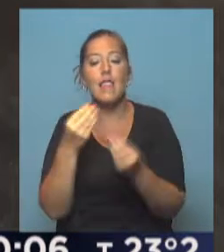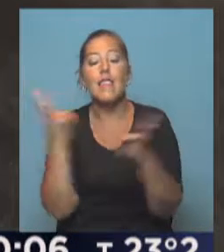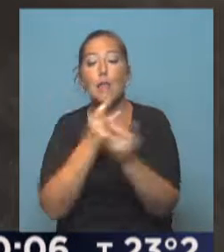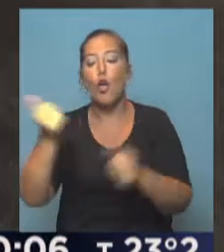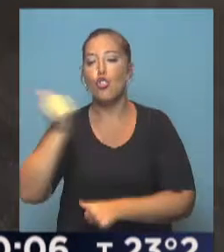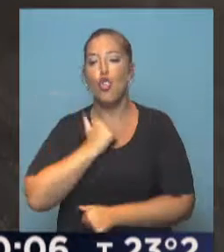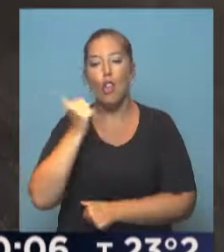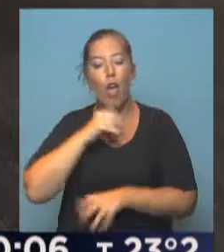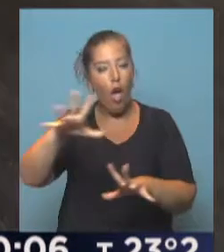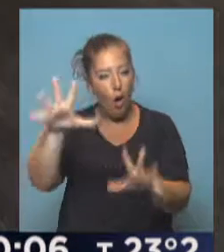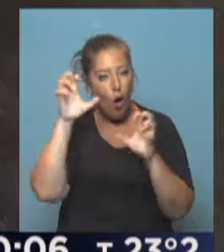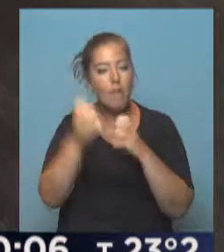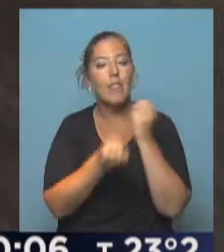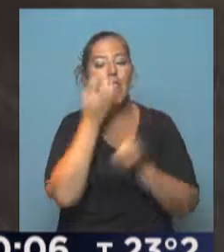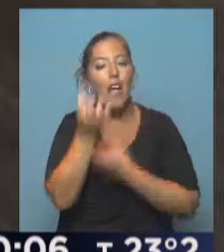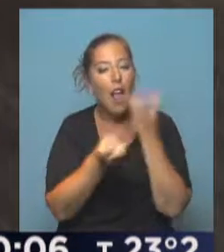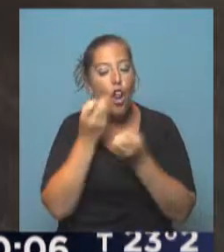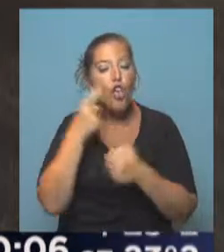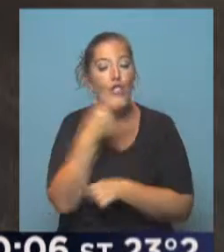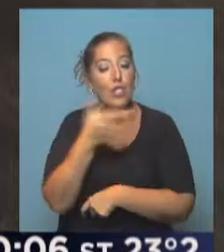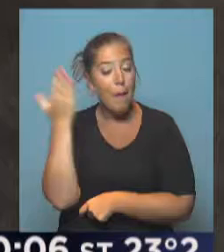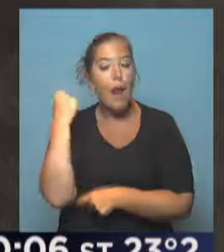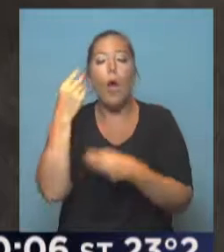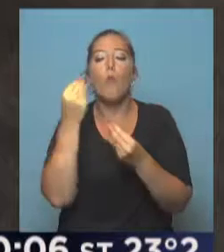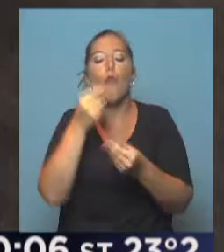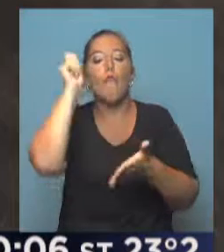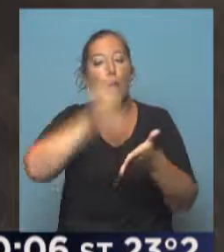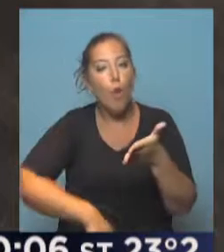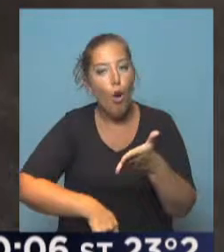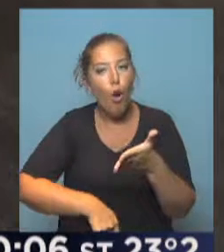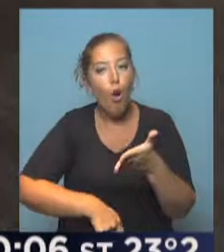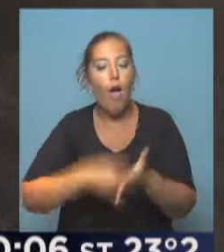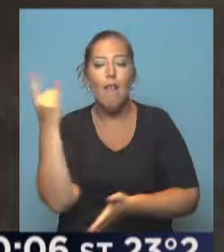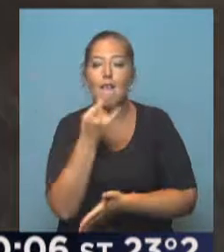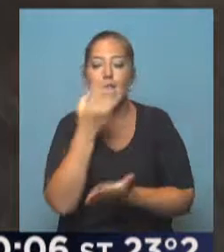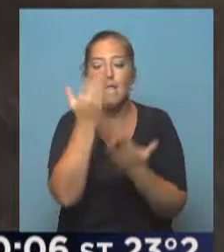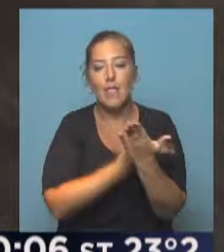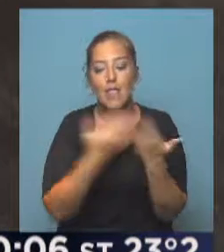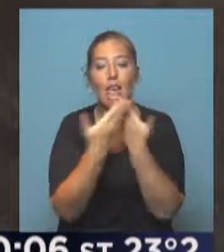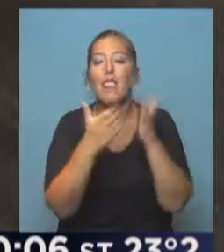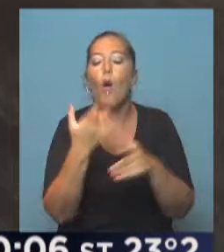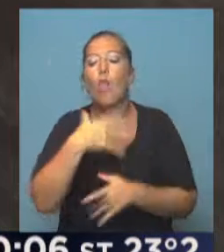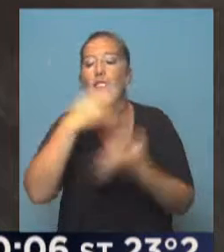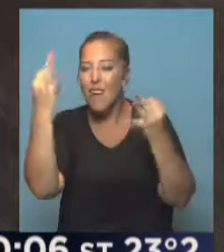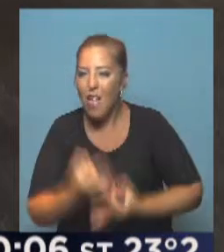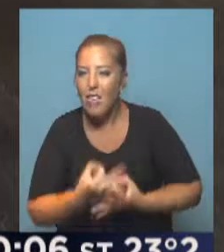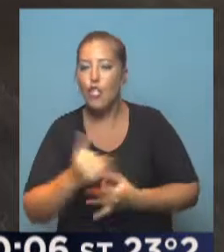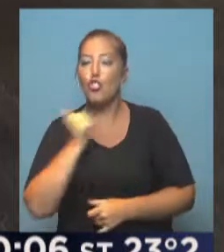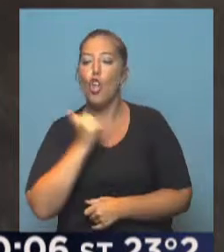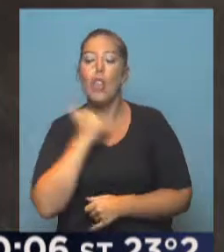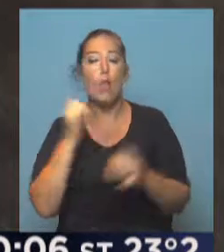del soldado. Recordemos que declaró esta semana indagatoria porque él firmó una falsa acta de deserción cuando en realidad el soldado